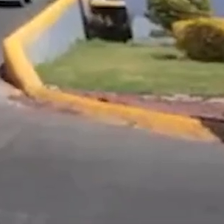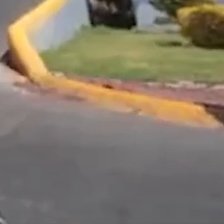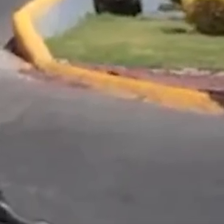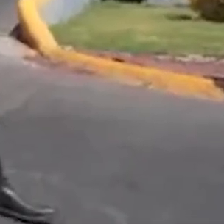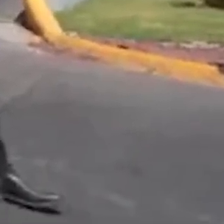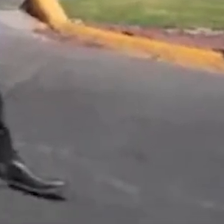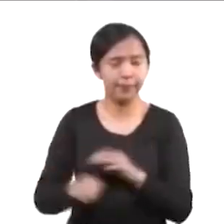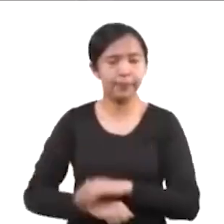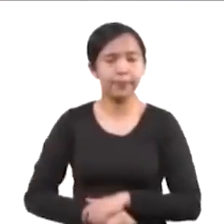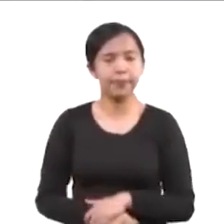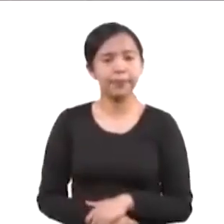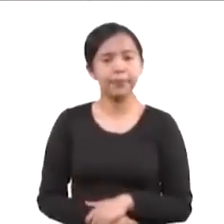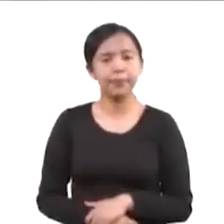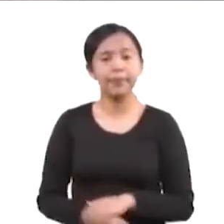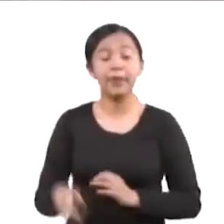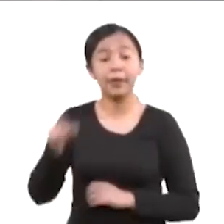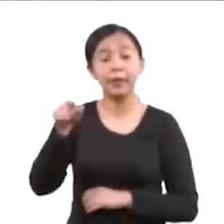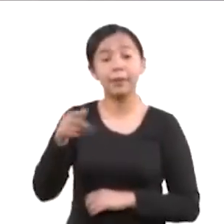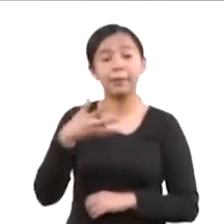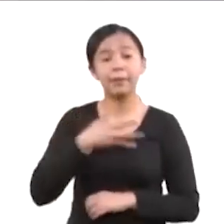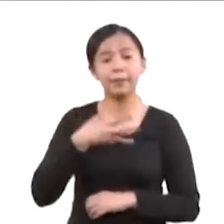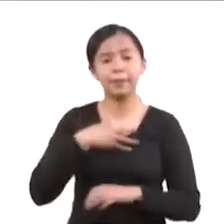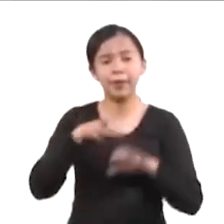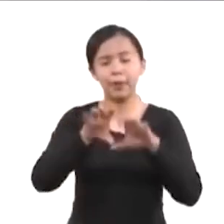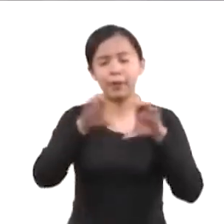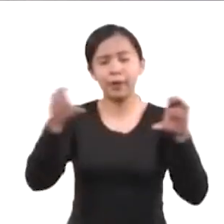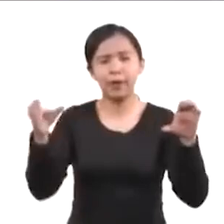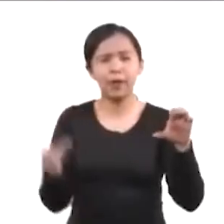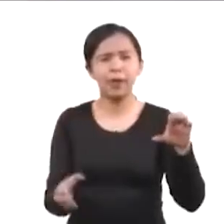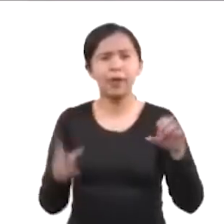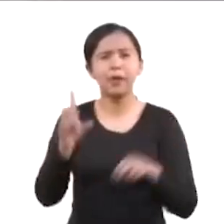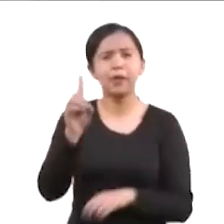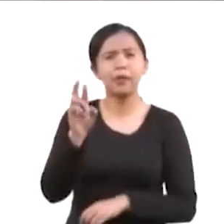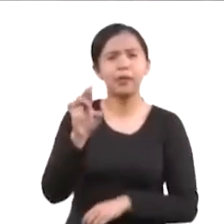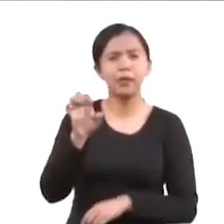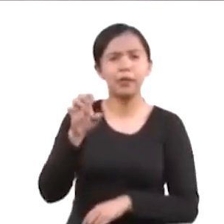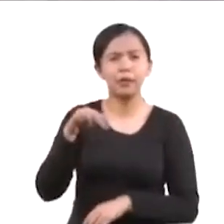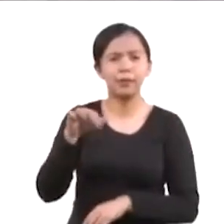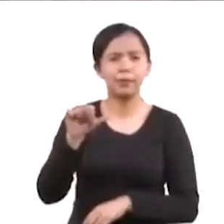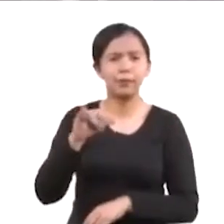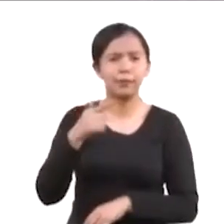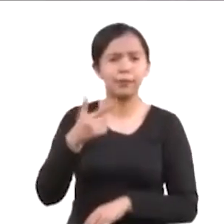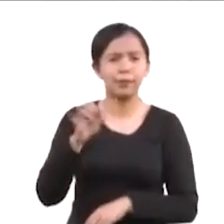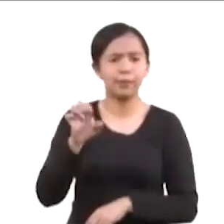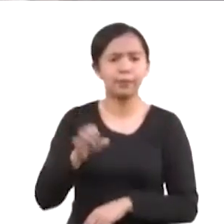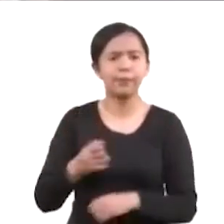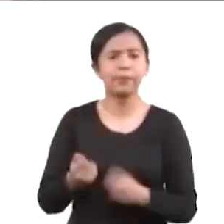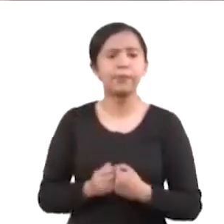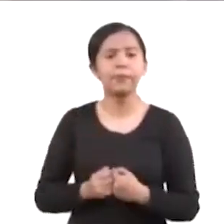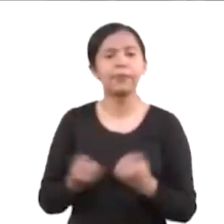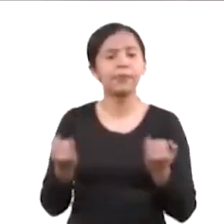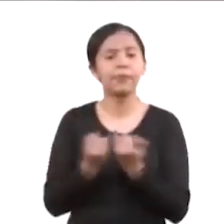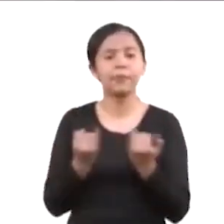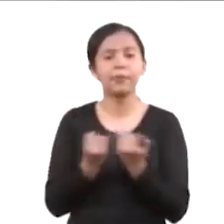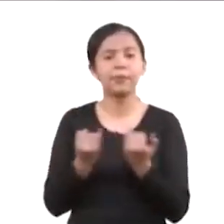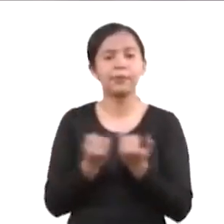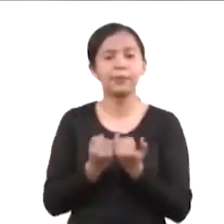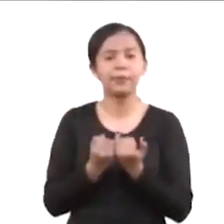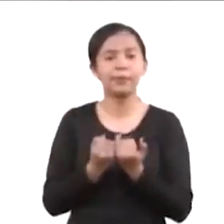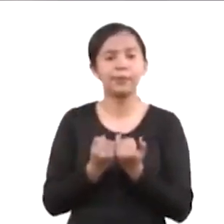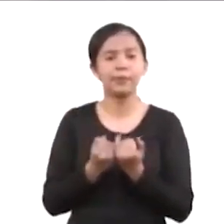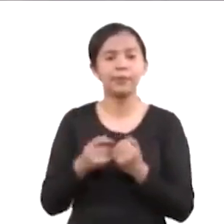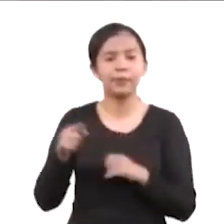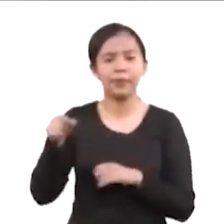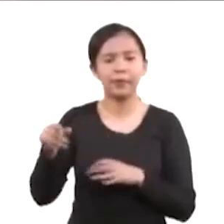estará terminada en junio del 2023. La mandataria capitalina indicó que debido a que el Aeropuerto Internacional Benito Juárez